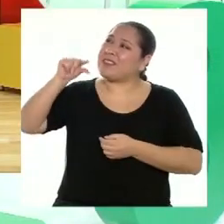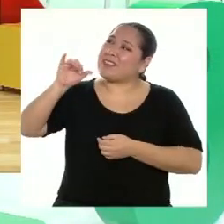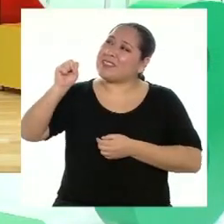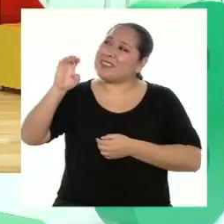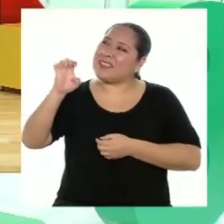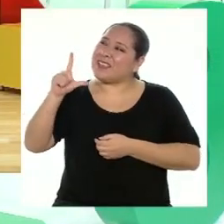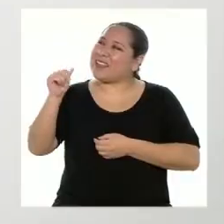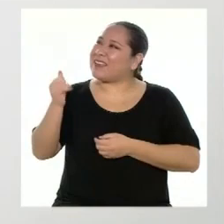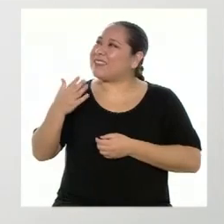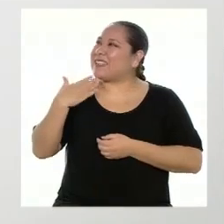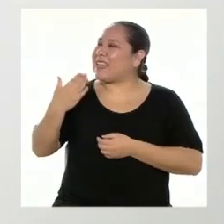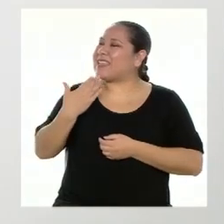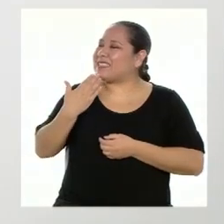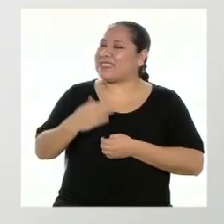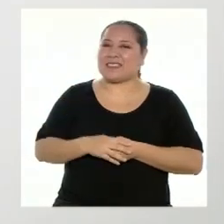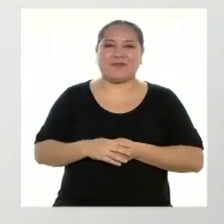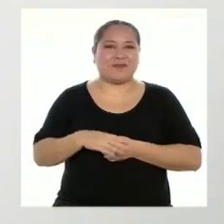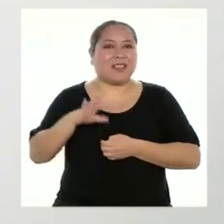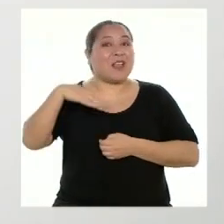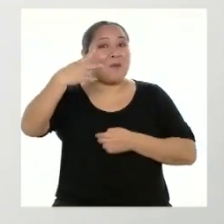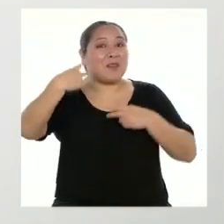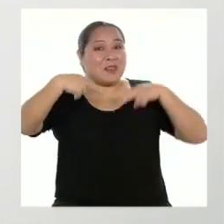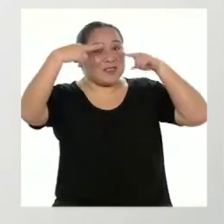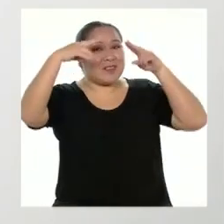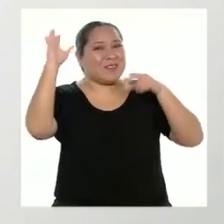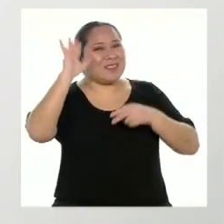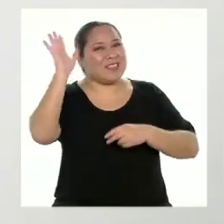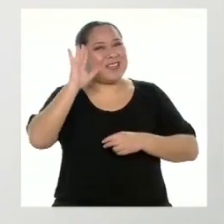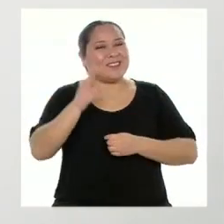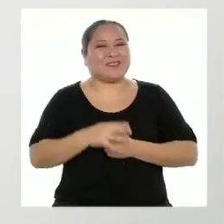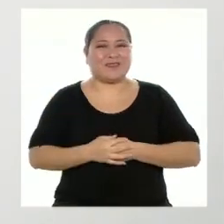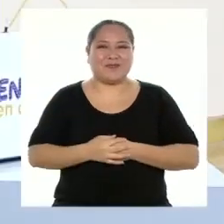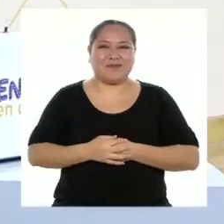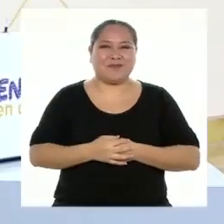la próxima. Hasta la próxima, Jonathan.